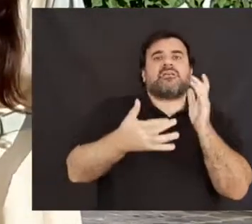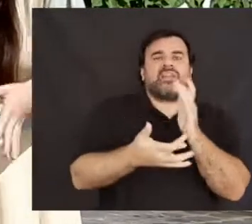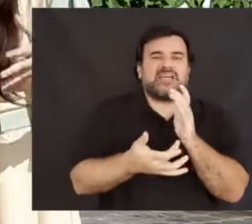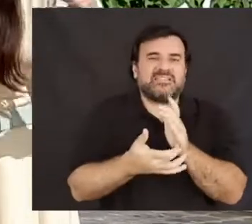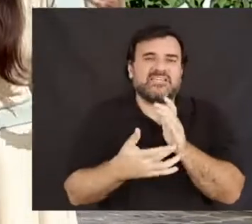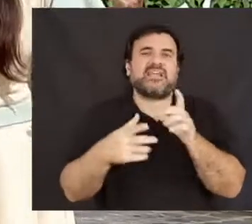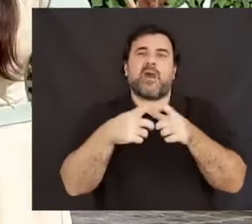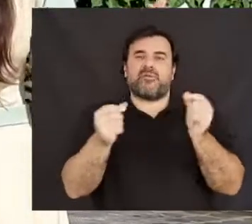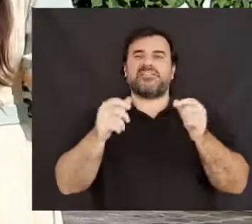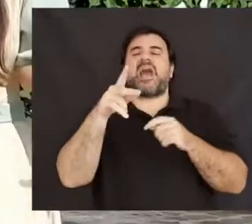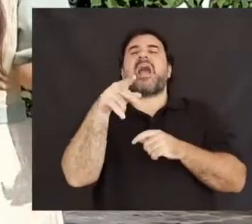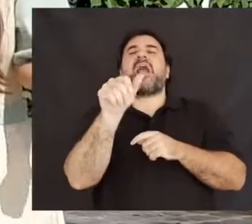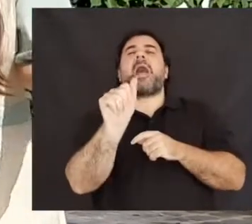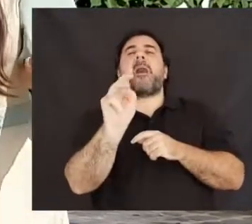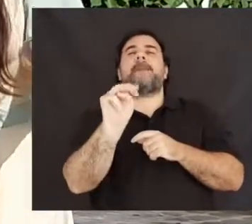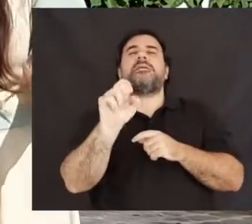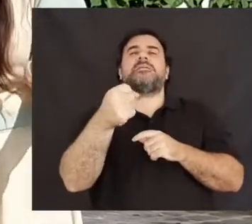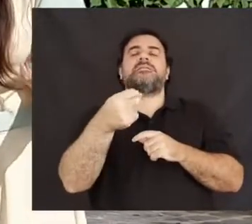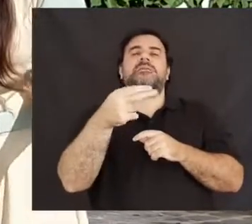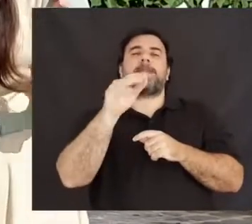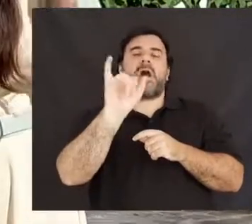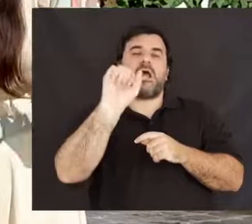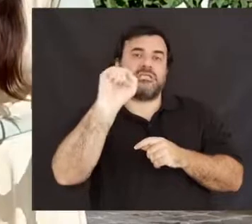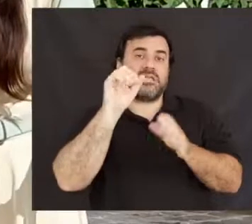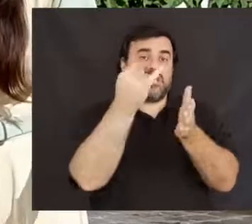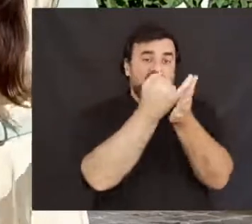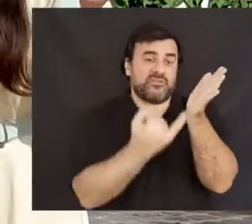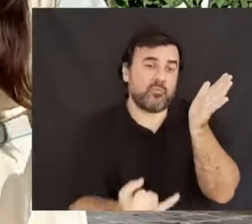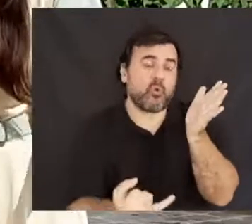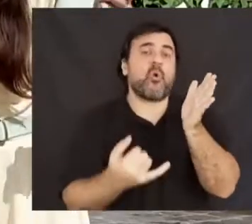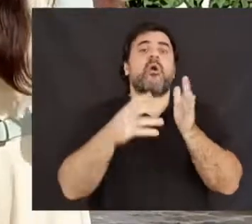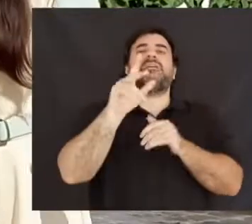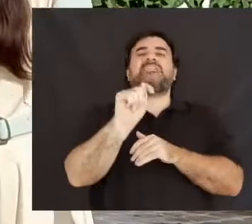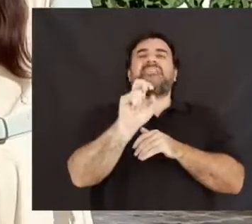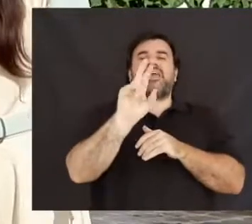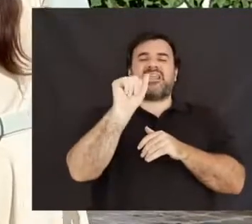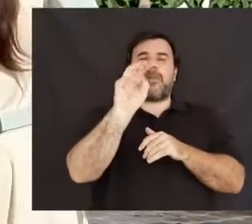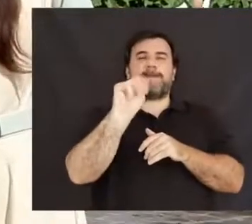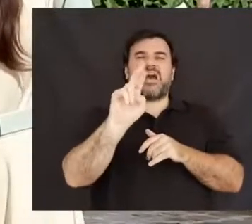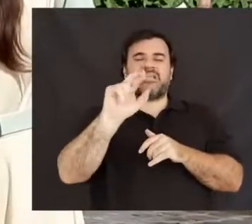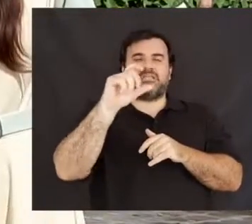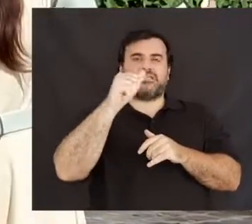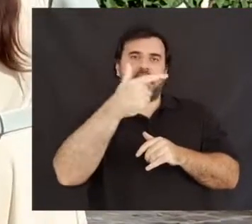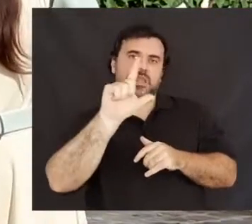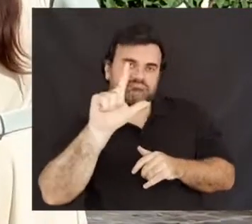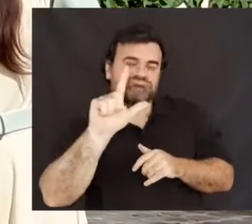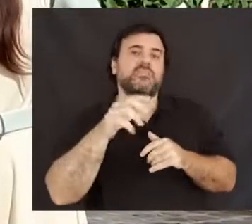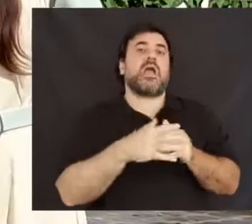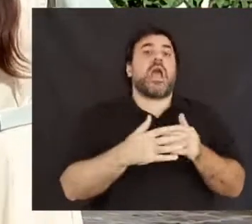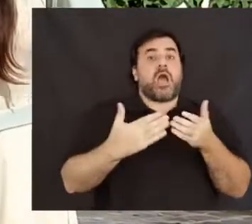Kamishibai y las ilustraciones que estarán hoy apreciando fueron gracias a Tere Marichal. Ahora, sin más